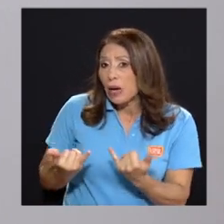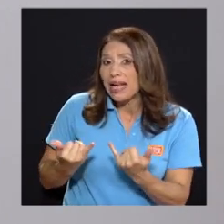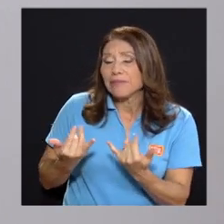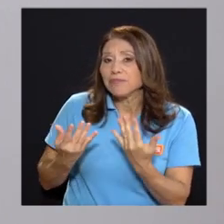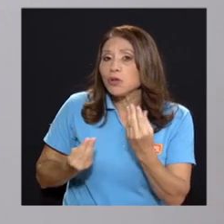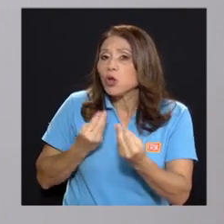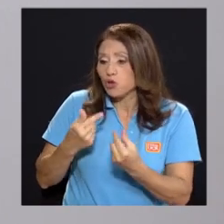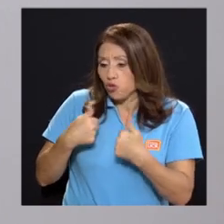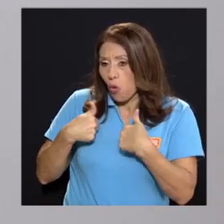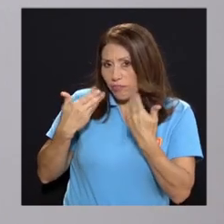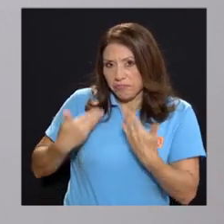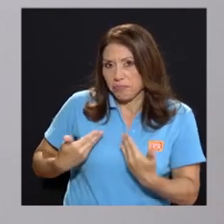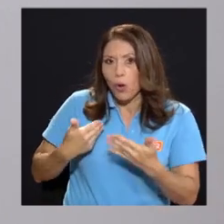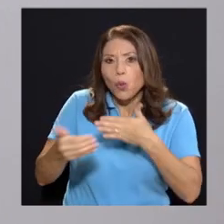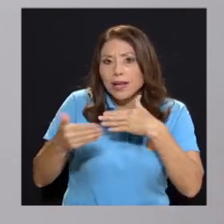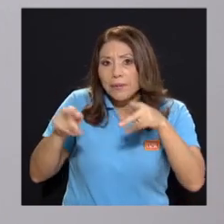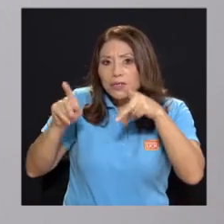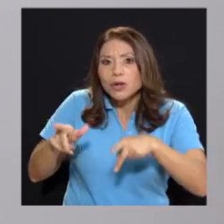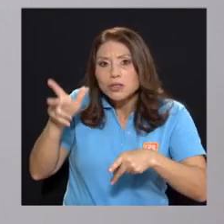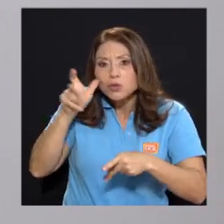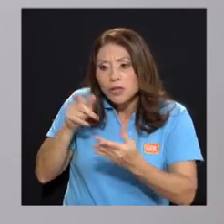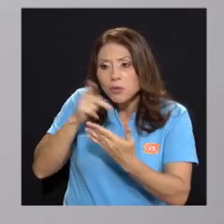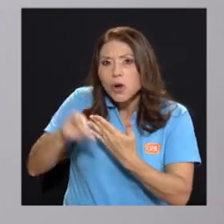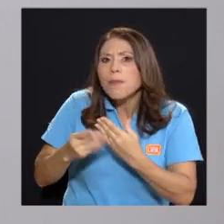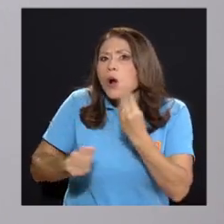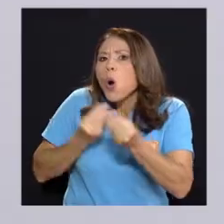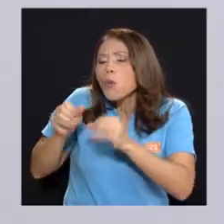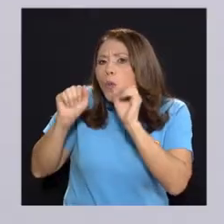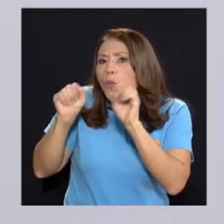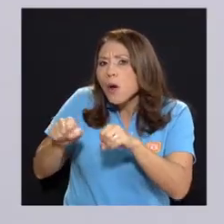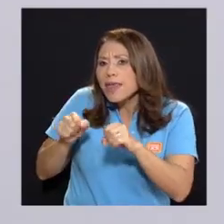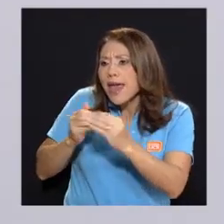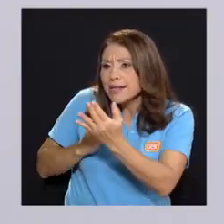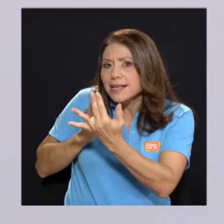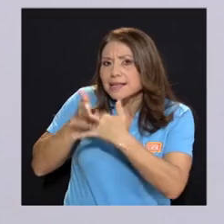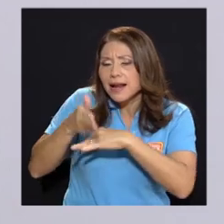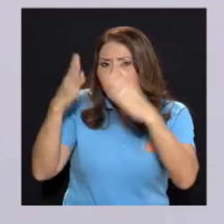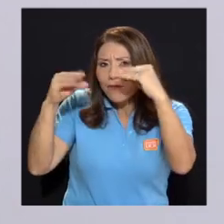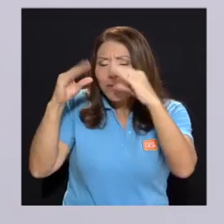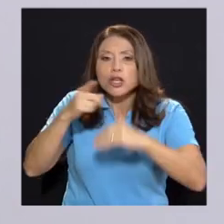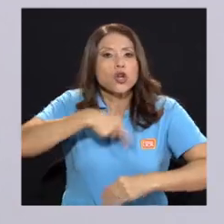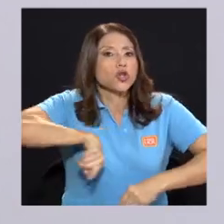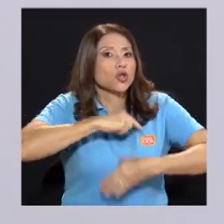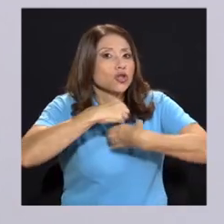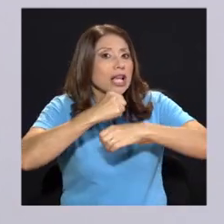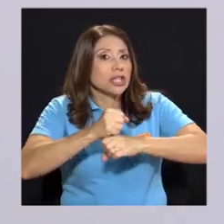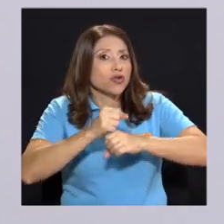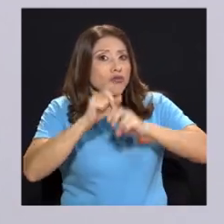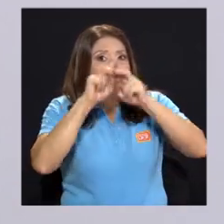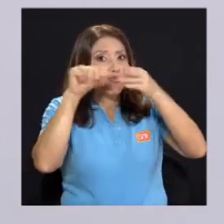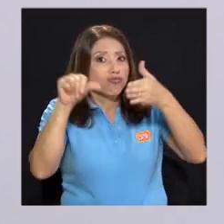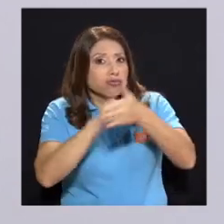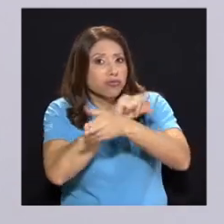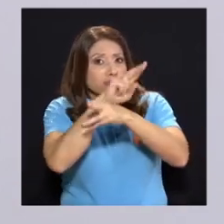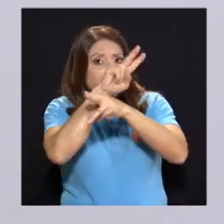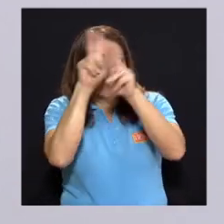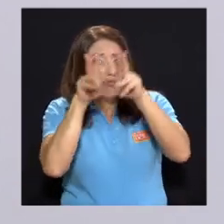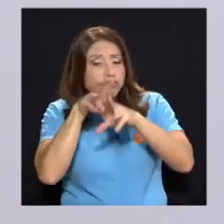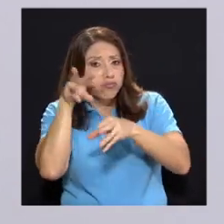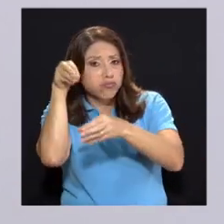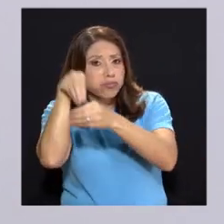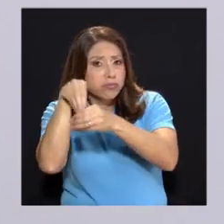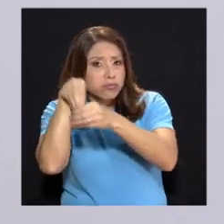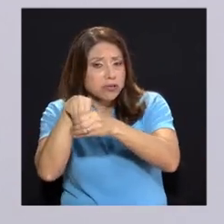persona que nos está escuchando puede accesar esta información que hemos creado una plataforma informática y pueden consultarlo